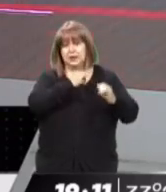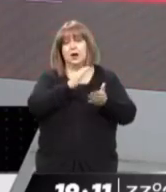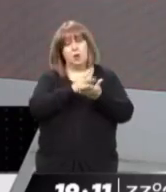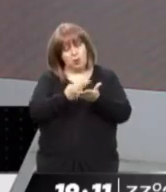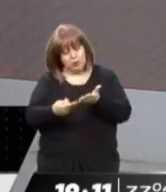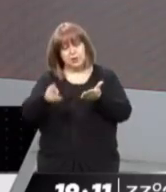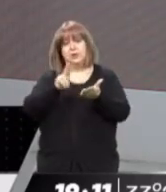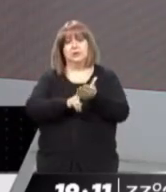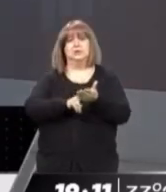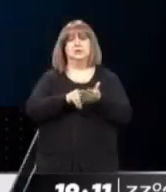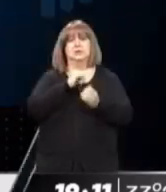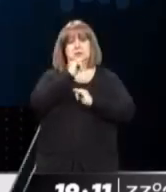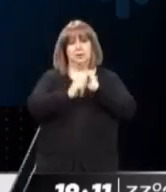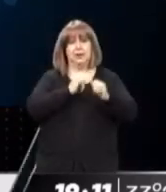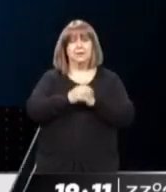Valle.